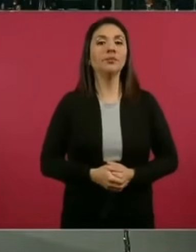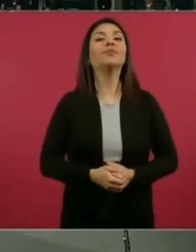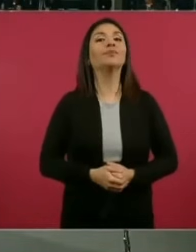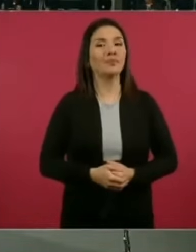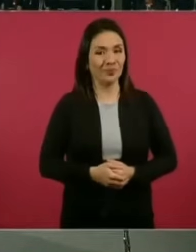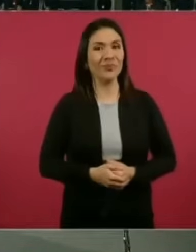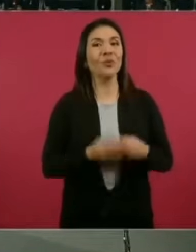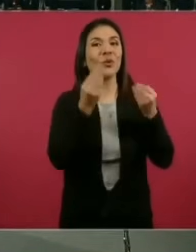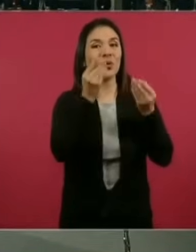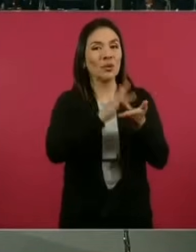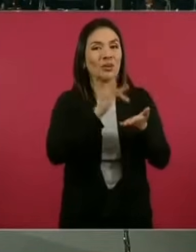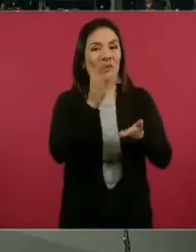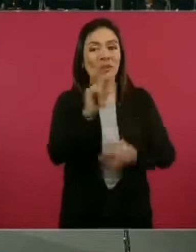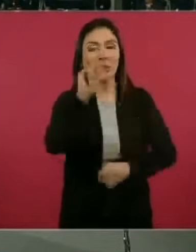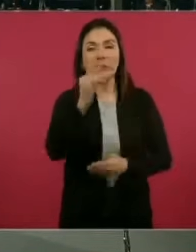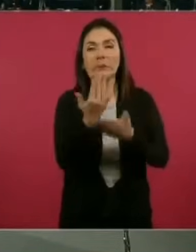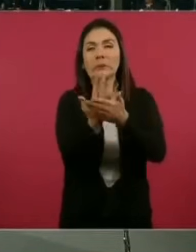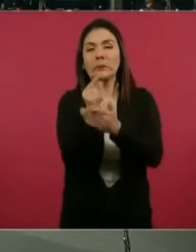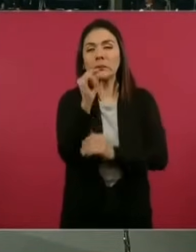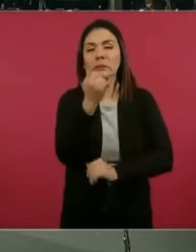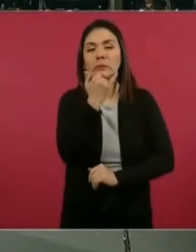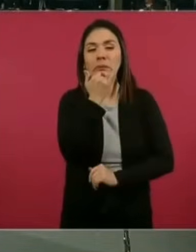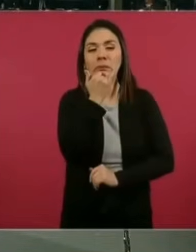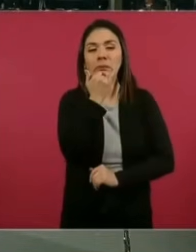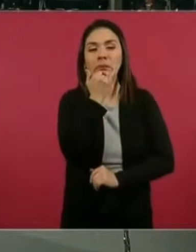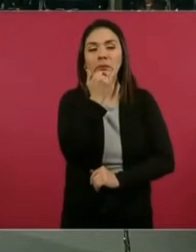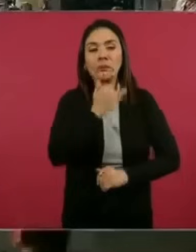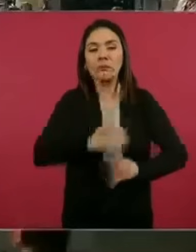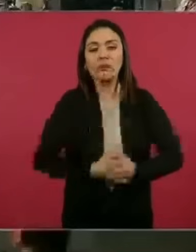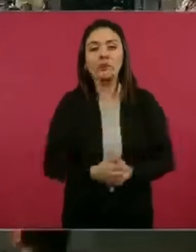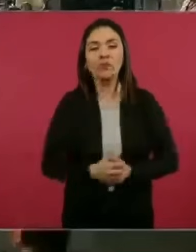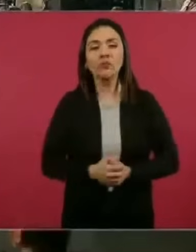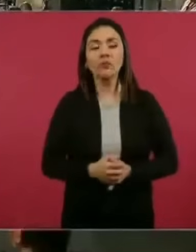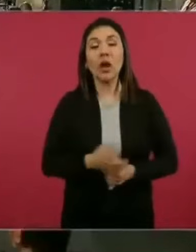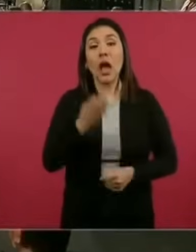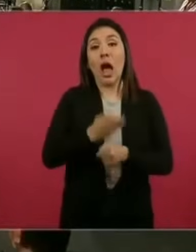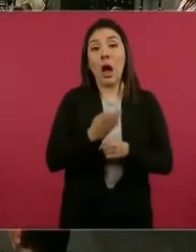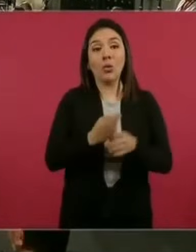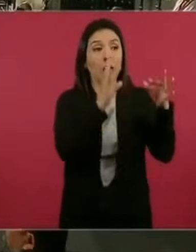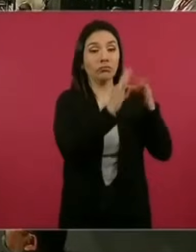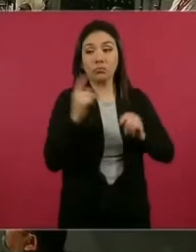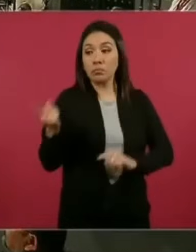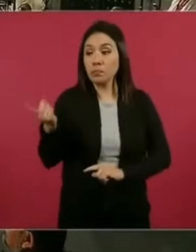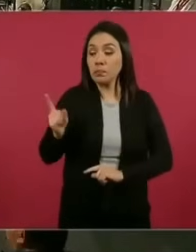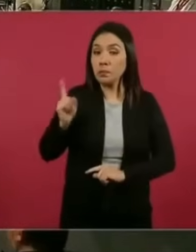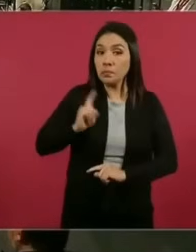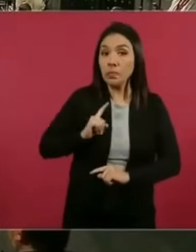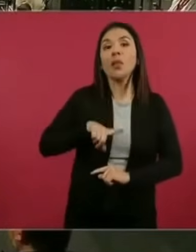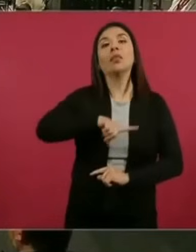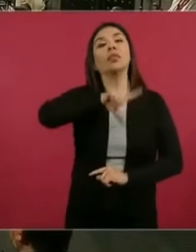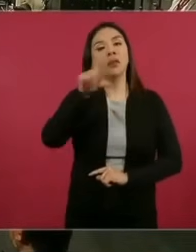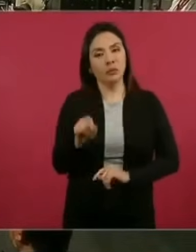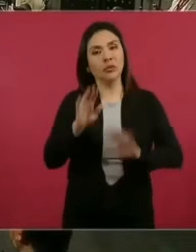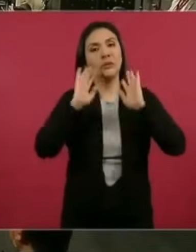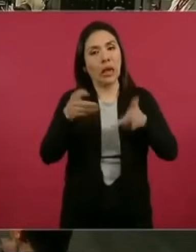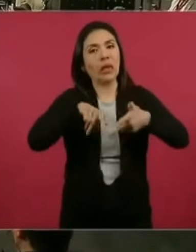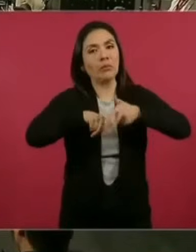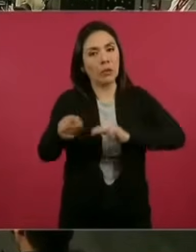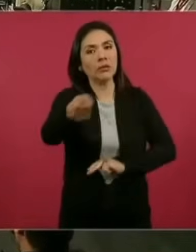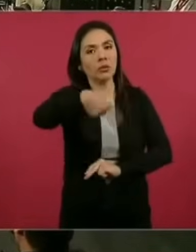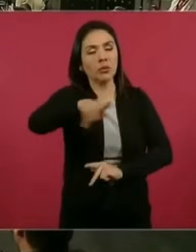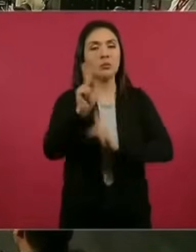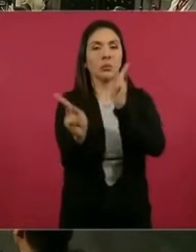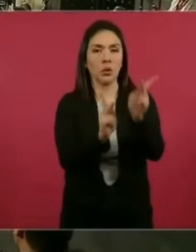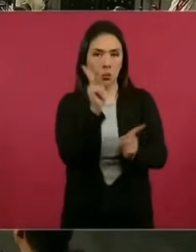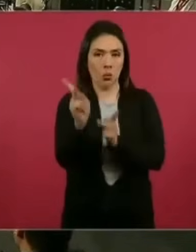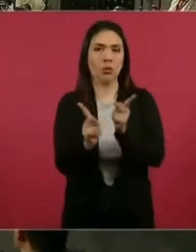Muchísimas gracias. Un segundito, si nos permiten, vamos a concluir con la exposición y luego ya damos entrada a preguntas